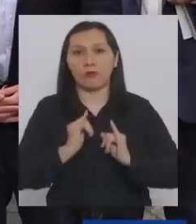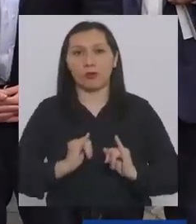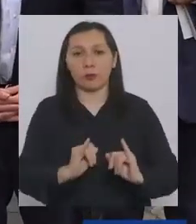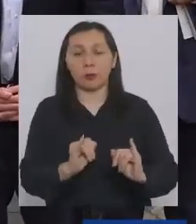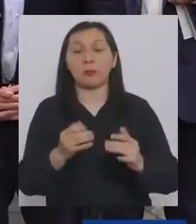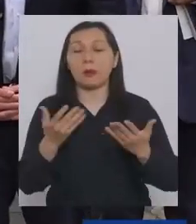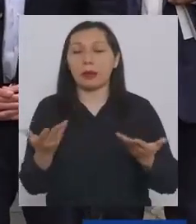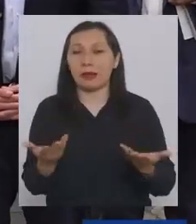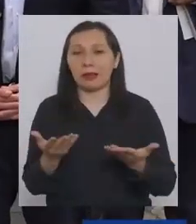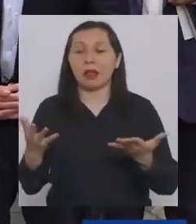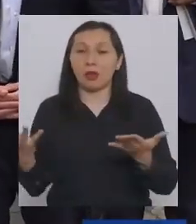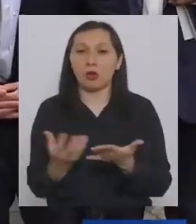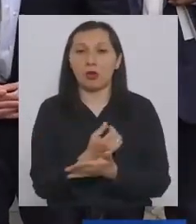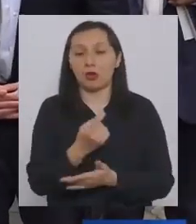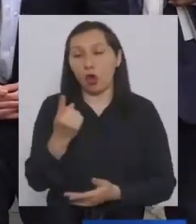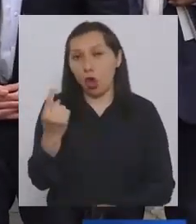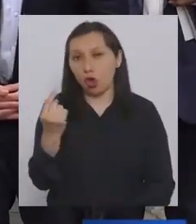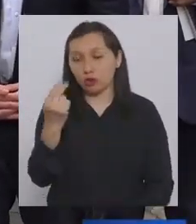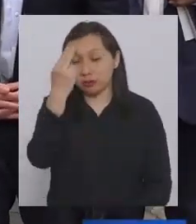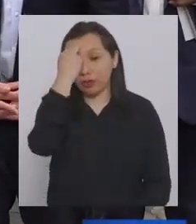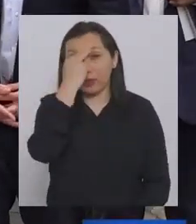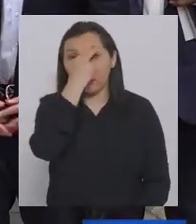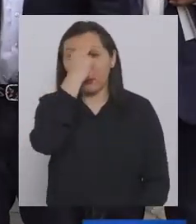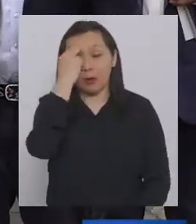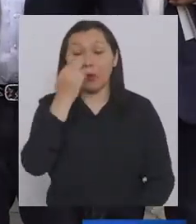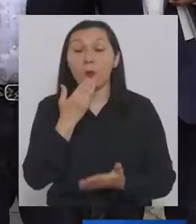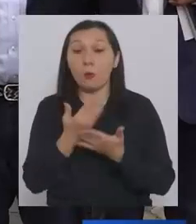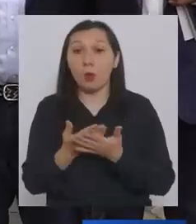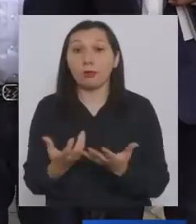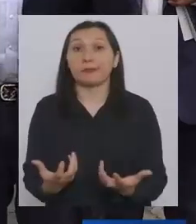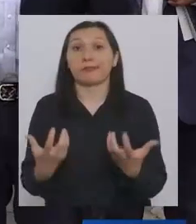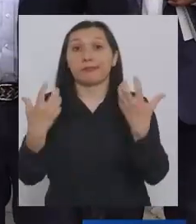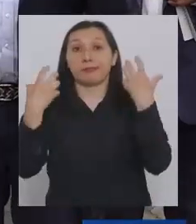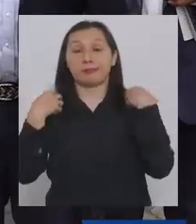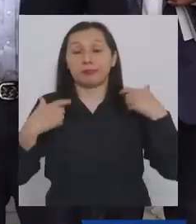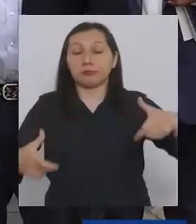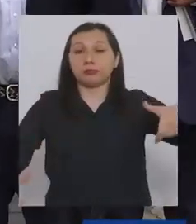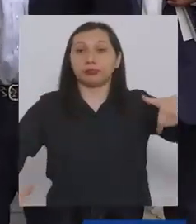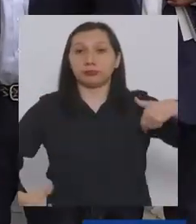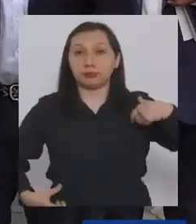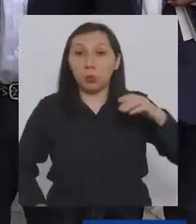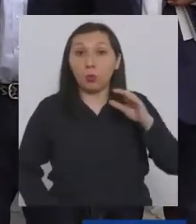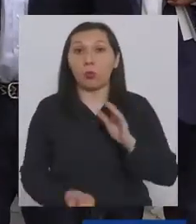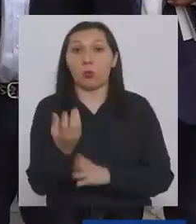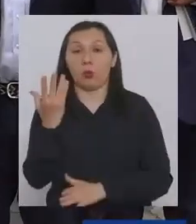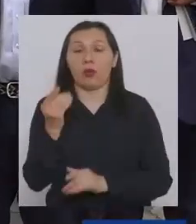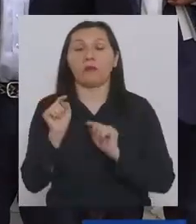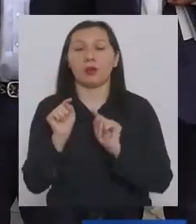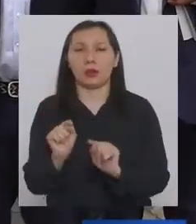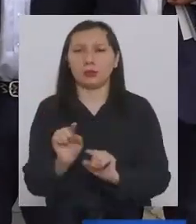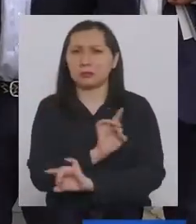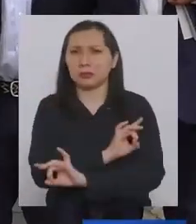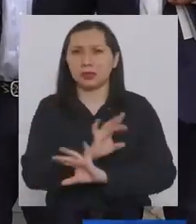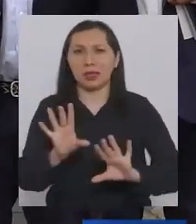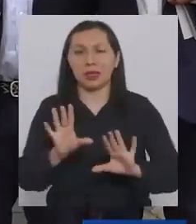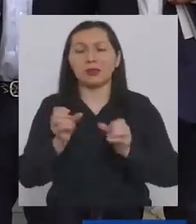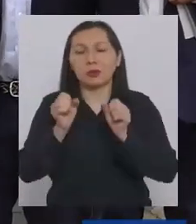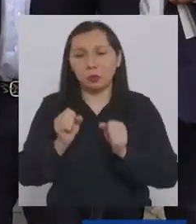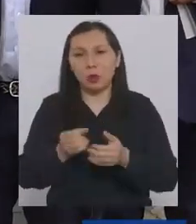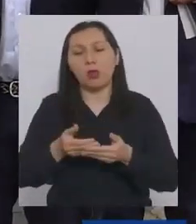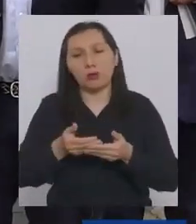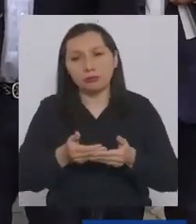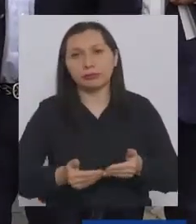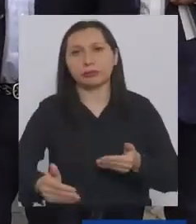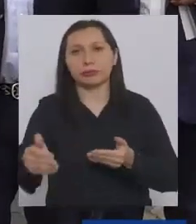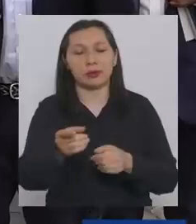que logremos que el día 11 de marzo, cuando asuma la nueva administración, esté todo absolutamente dispuesto para que puedan